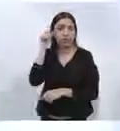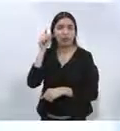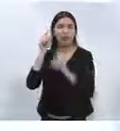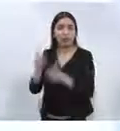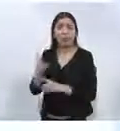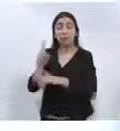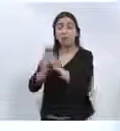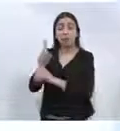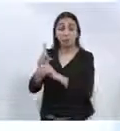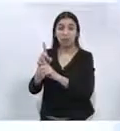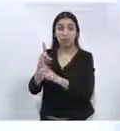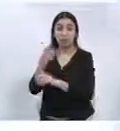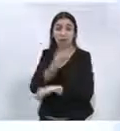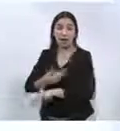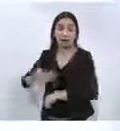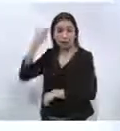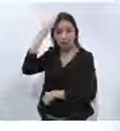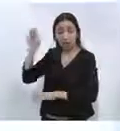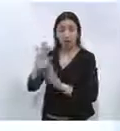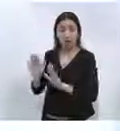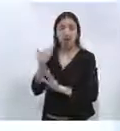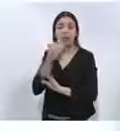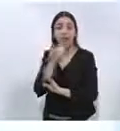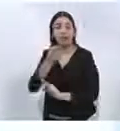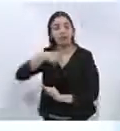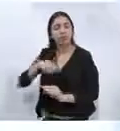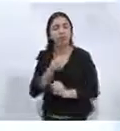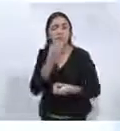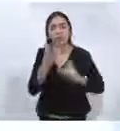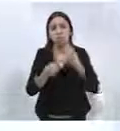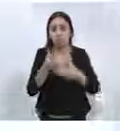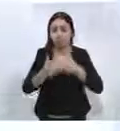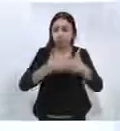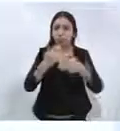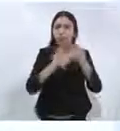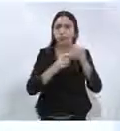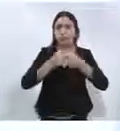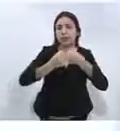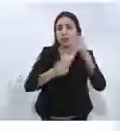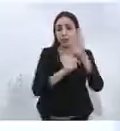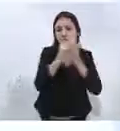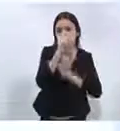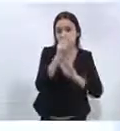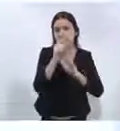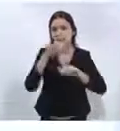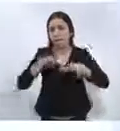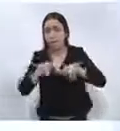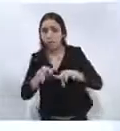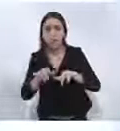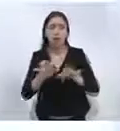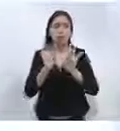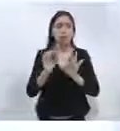los entes estatales, pero estamos tratando, estamos modernizando los sistemas informáticos de manera que eso se haga